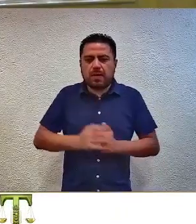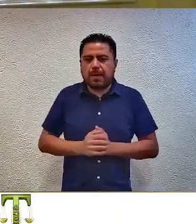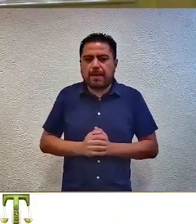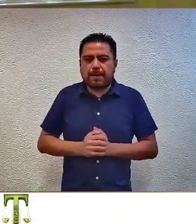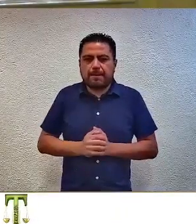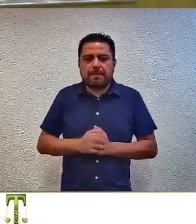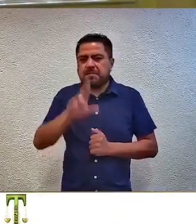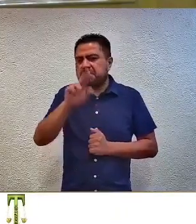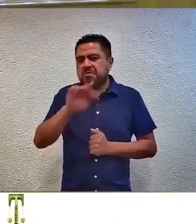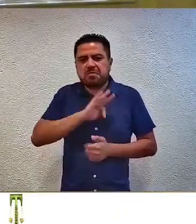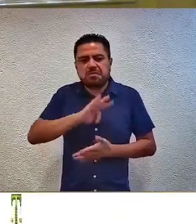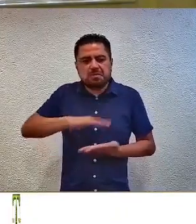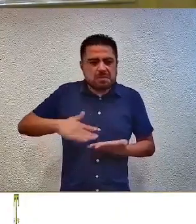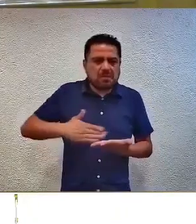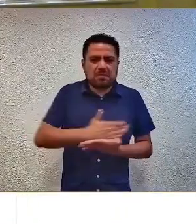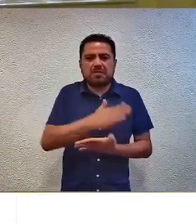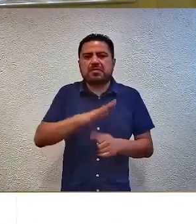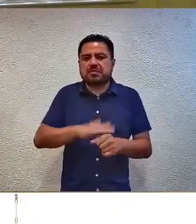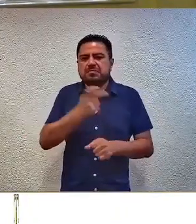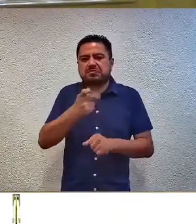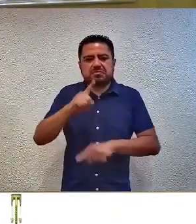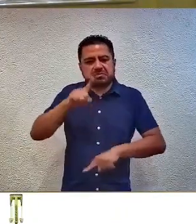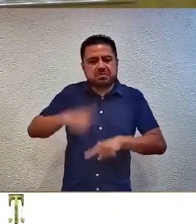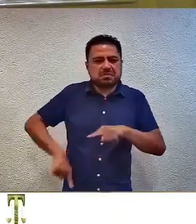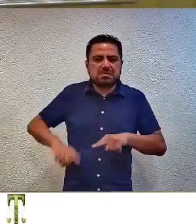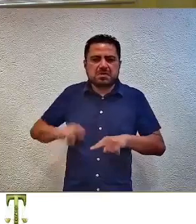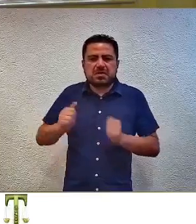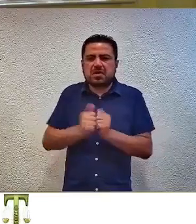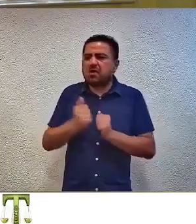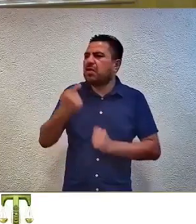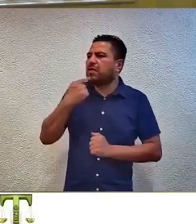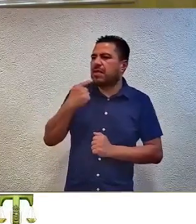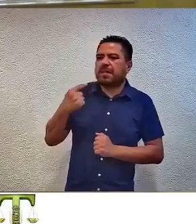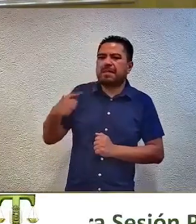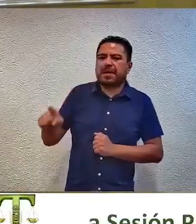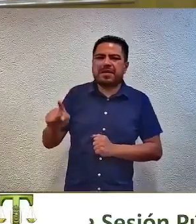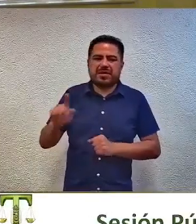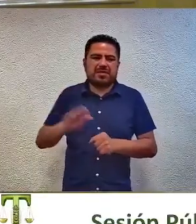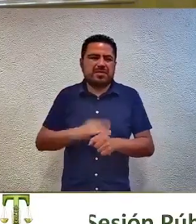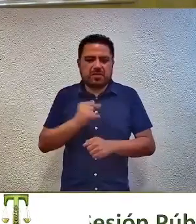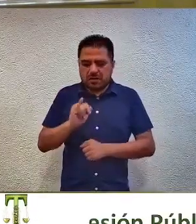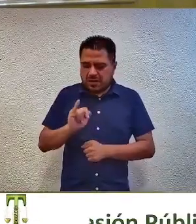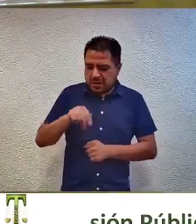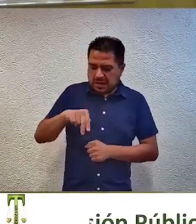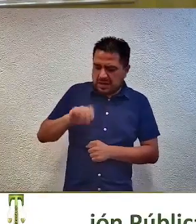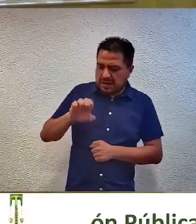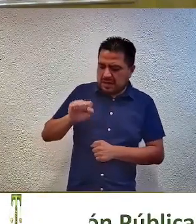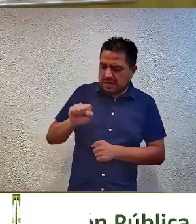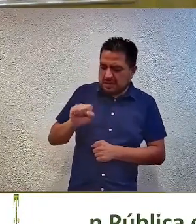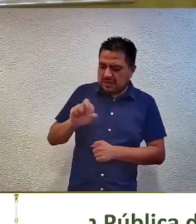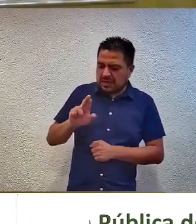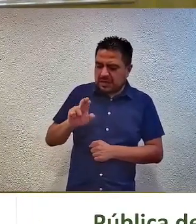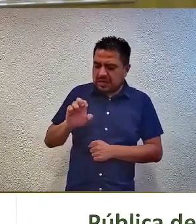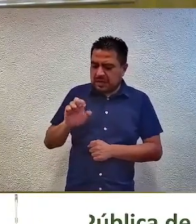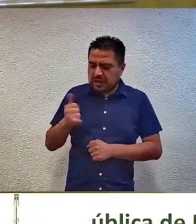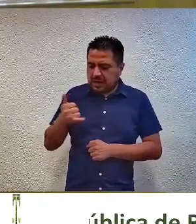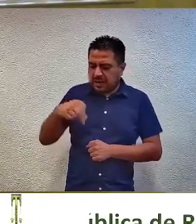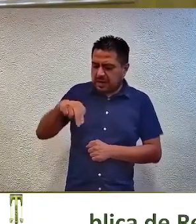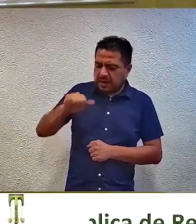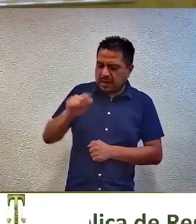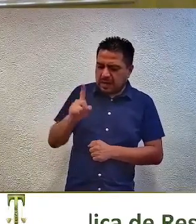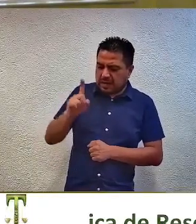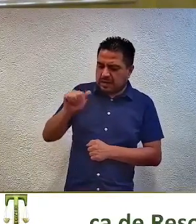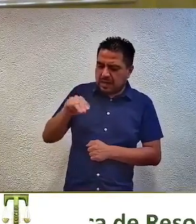Es improcedente y en consecuencia se desecha de plano la demanda interpuesta por Inés Camarillo Balcázar, Reinalda Pablo de la